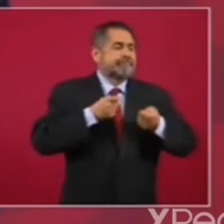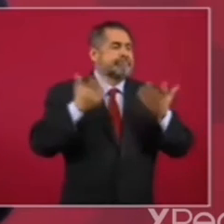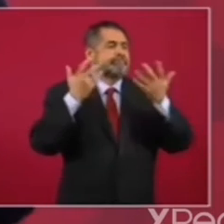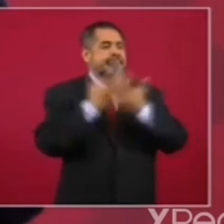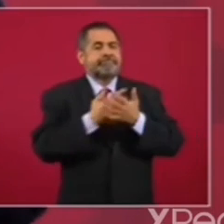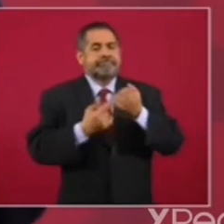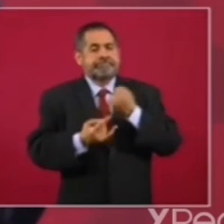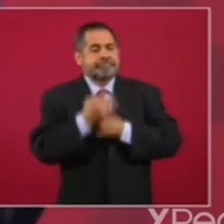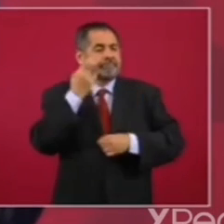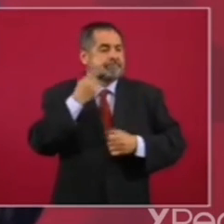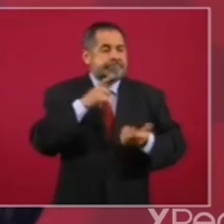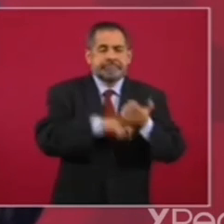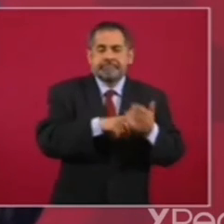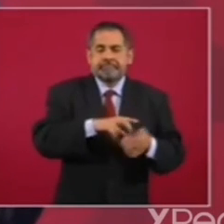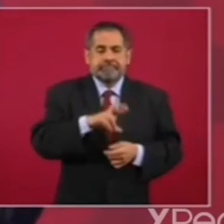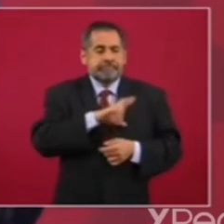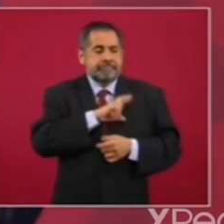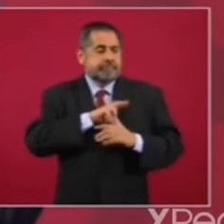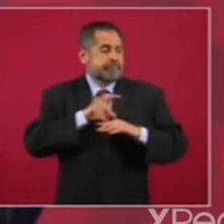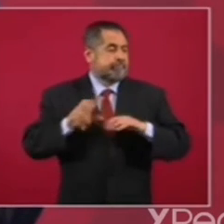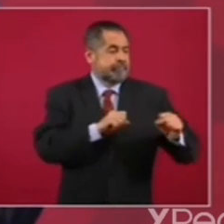las privatiza